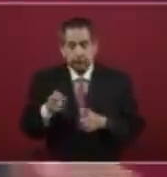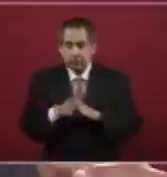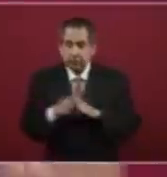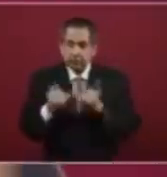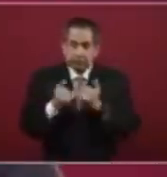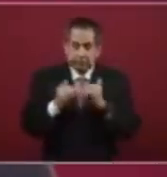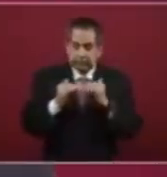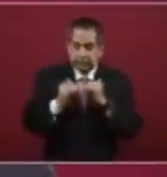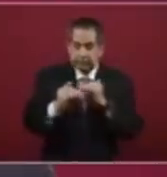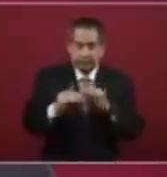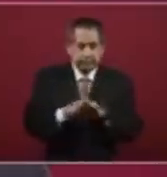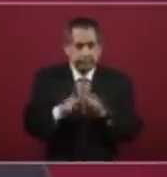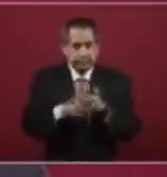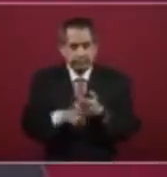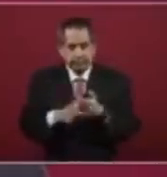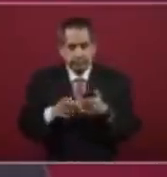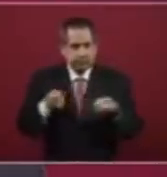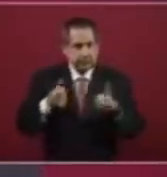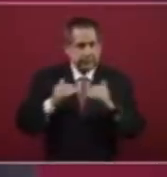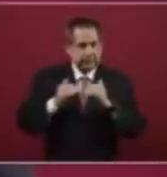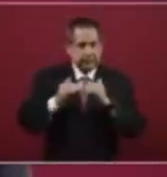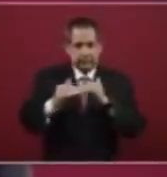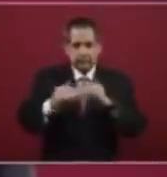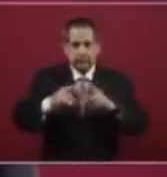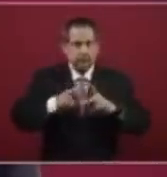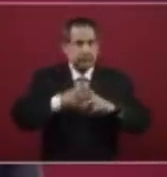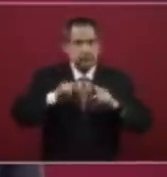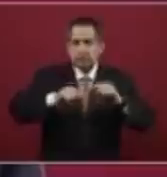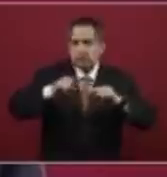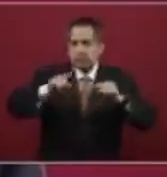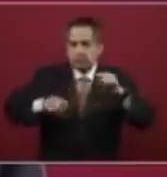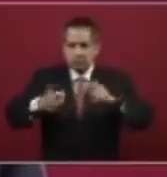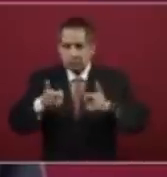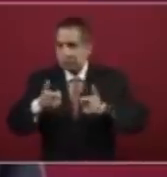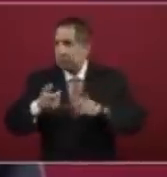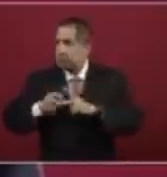mantener equilibrios en las variables macroeconómicas,